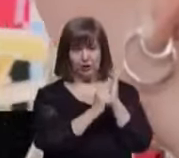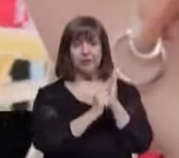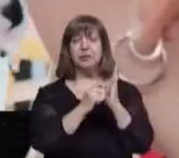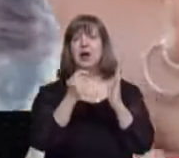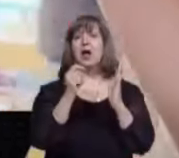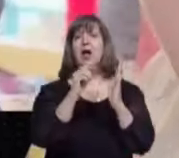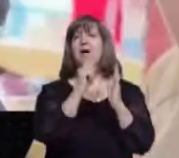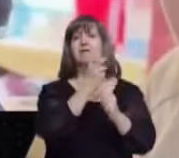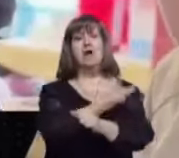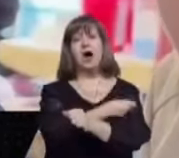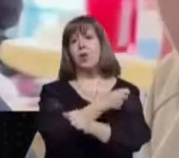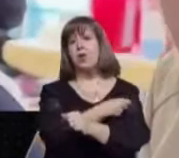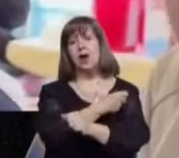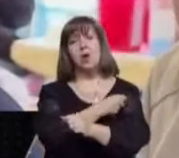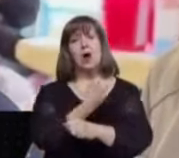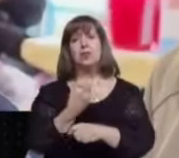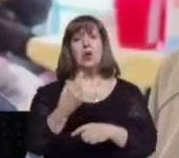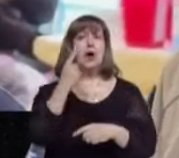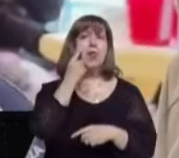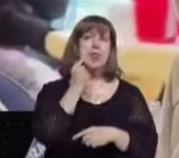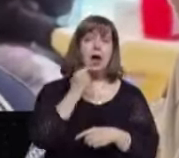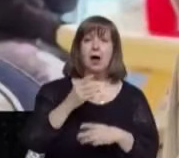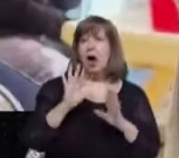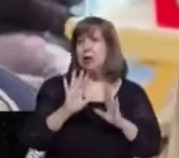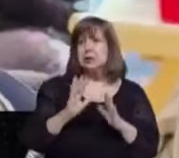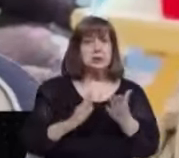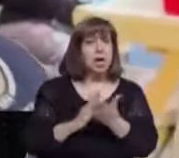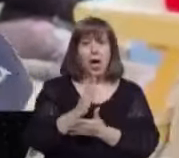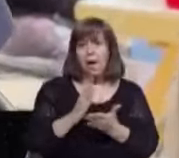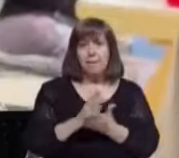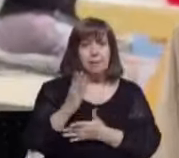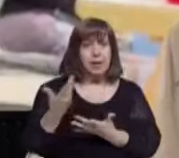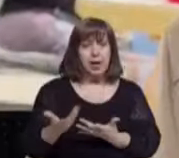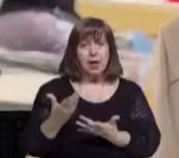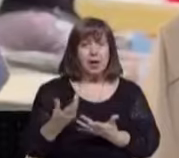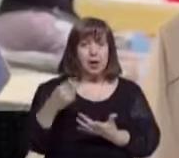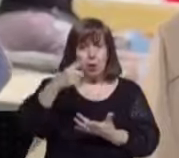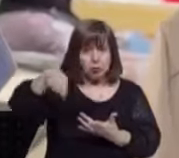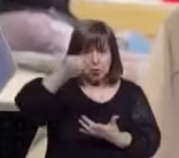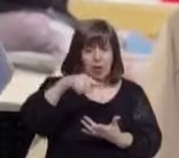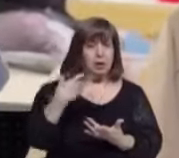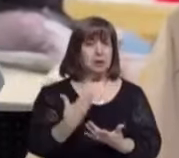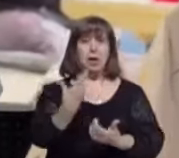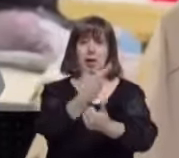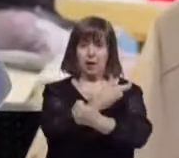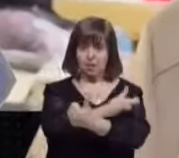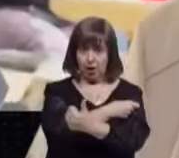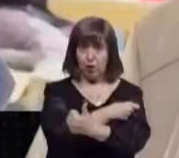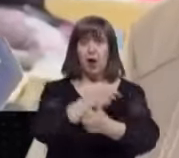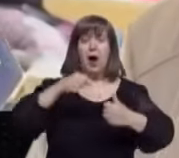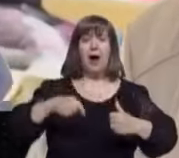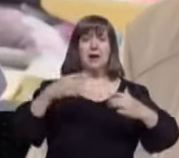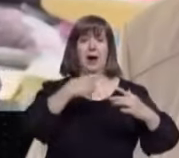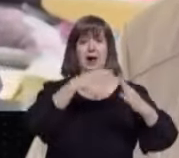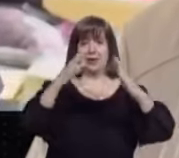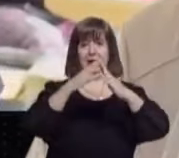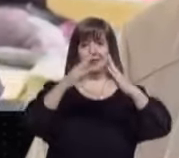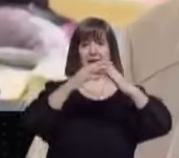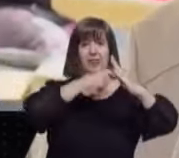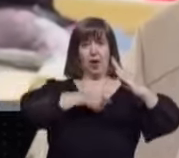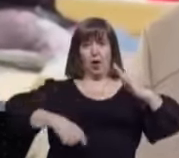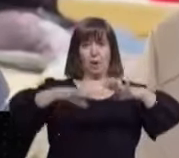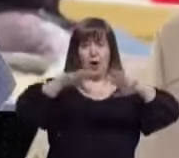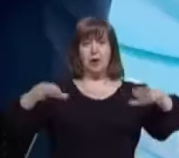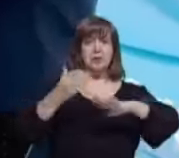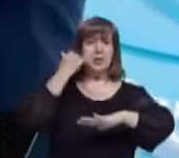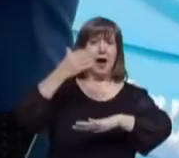son una cuestión de todos los días del año, y esta semana es para hacerlo más visible y que tomemos todos conciencia. En este puesto que estamos acá en Casa de Gobierno, ayer se